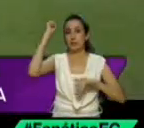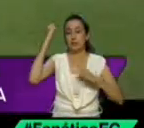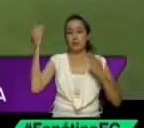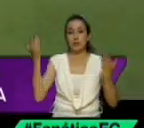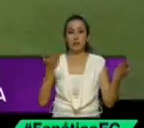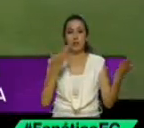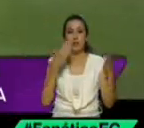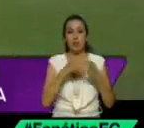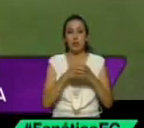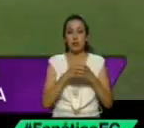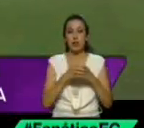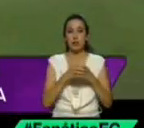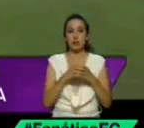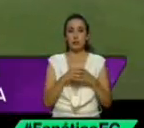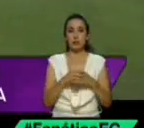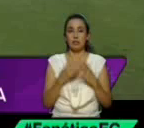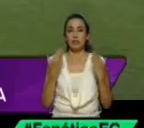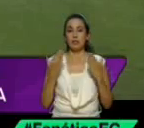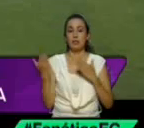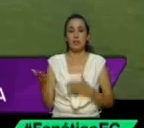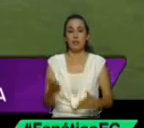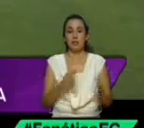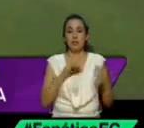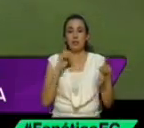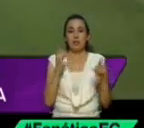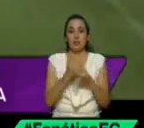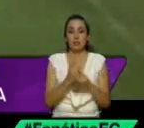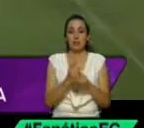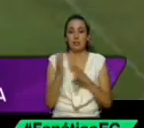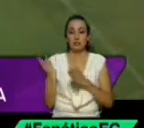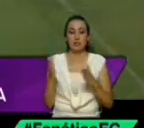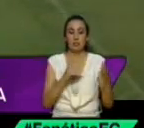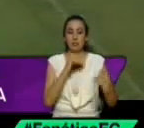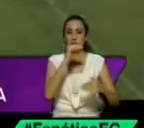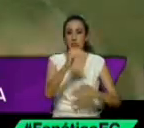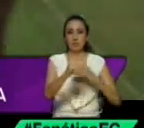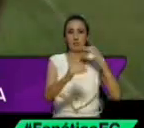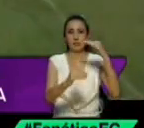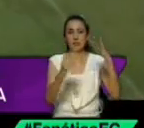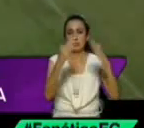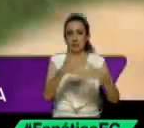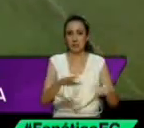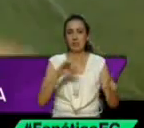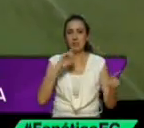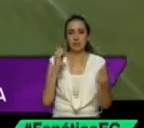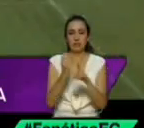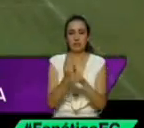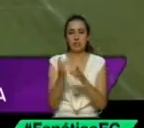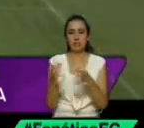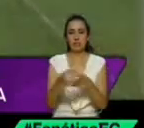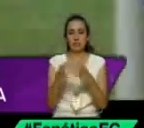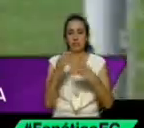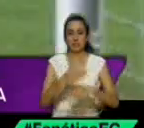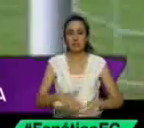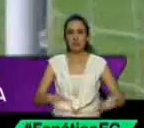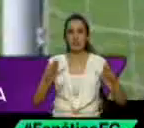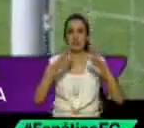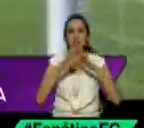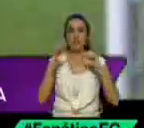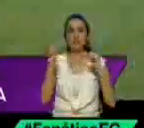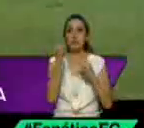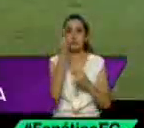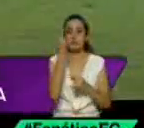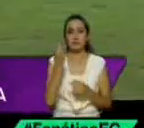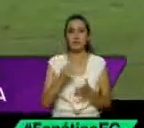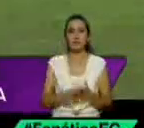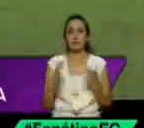de Thiago Galhardo. Con esta definición, un pase preciso que le ponen ahí a Galhardo y la definición para poner el único gol del